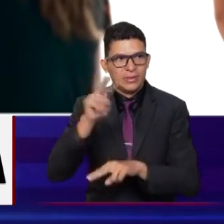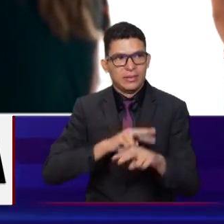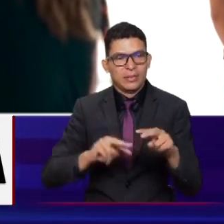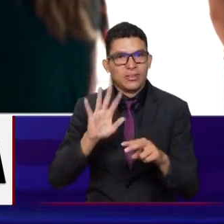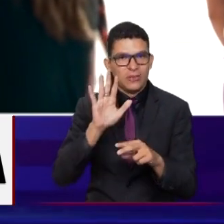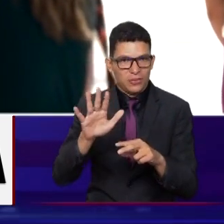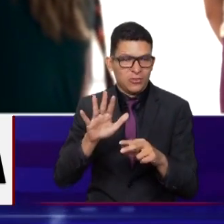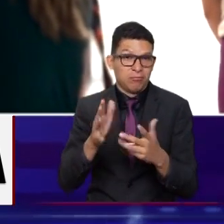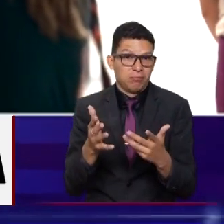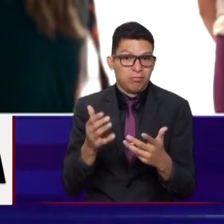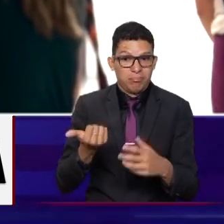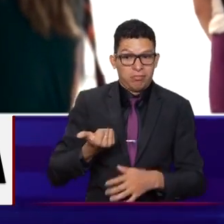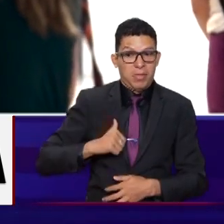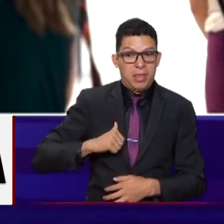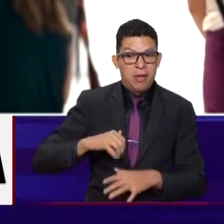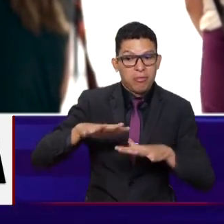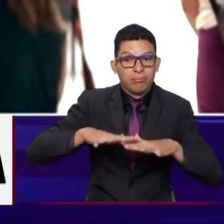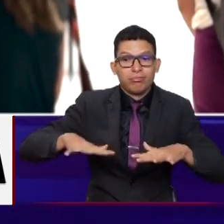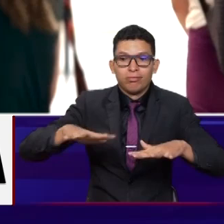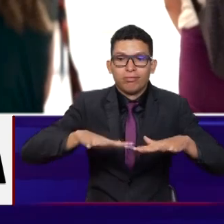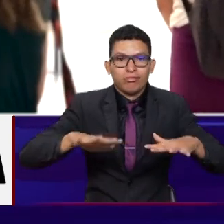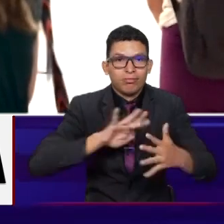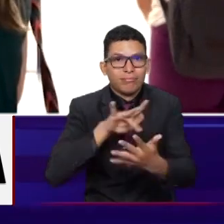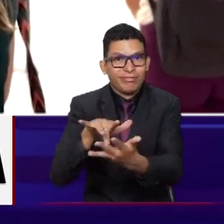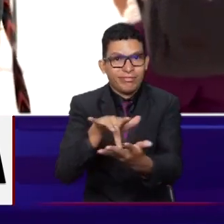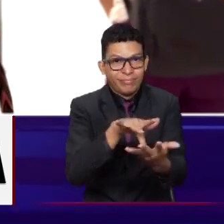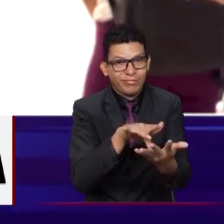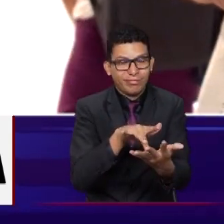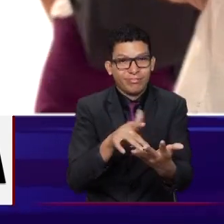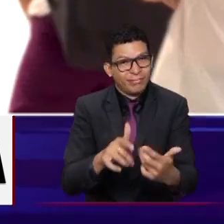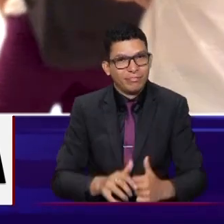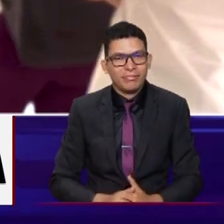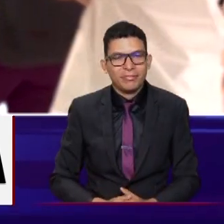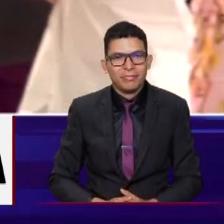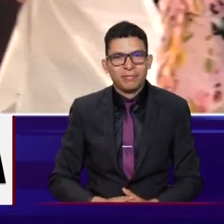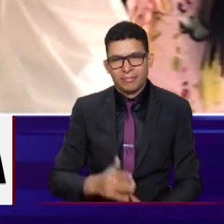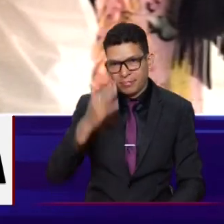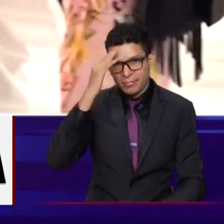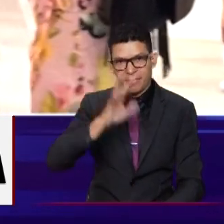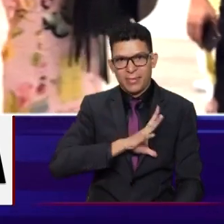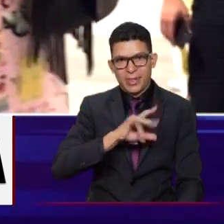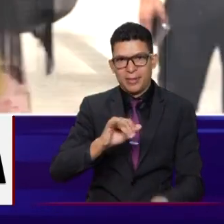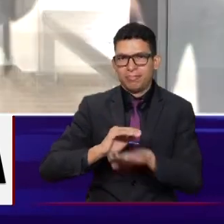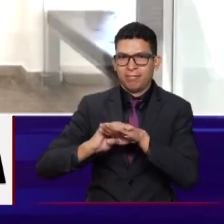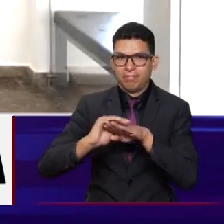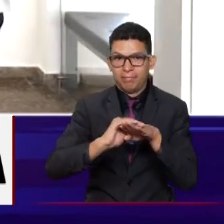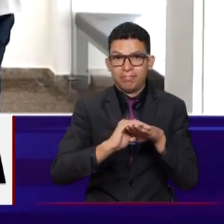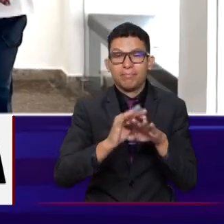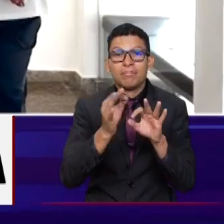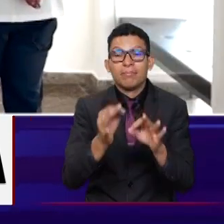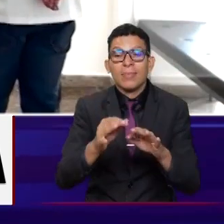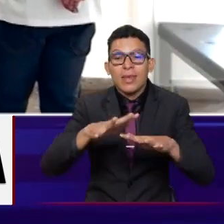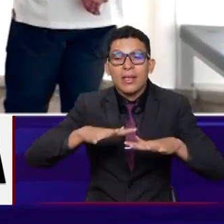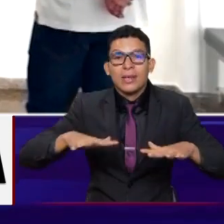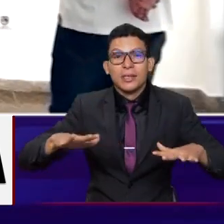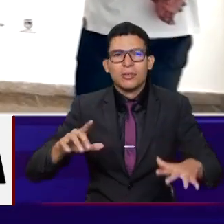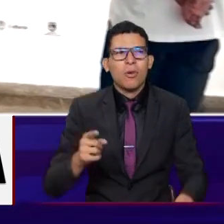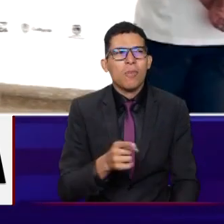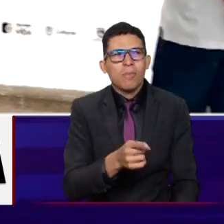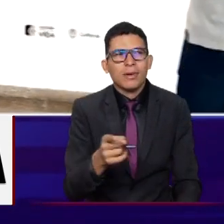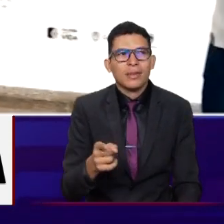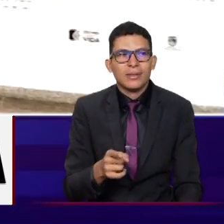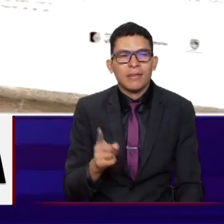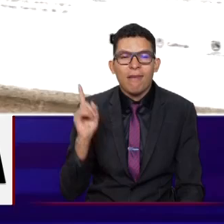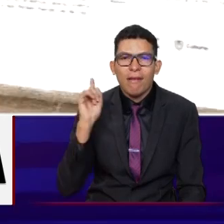Tertulia y aprovechen los diferentes espacios que tiene. Claro que sí, pues a todos los caleños y caleñas, el museo es un espacio que